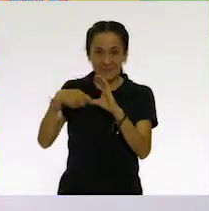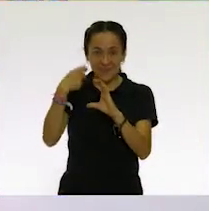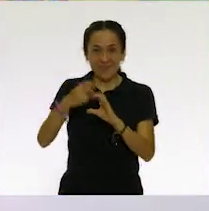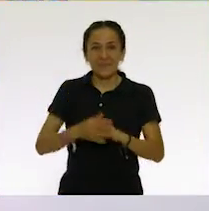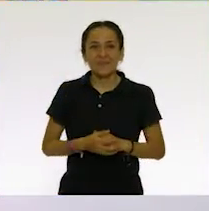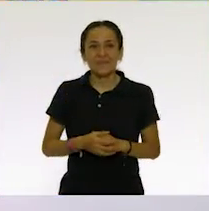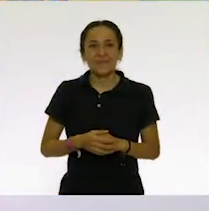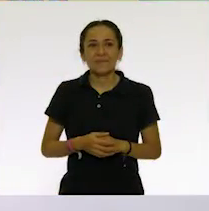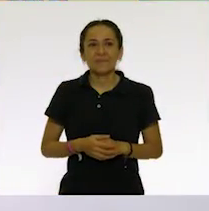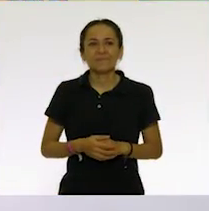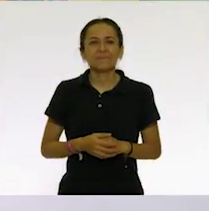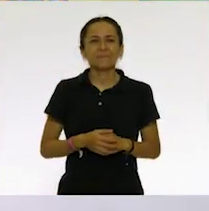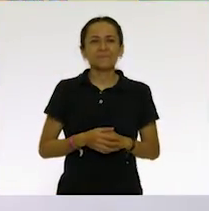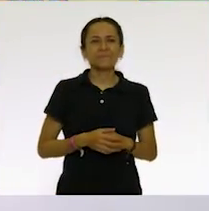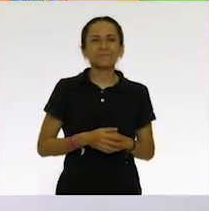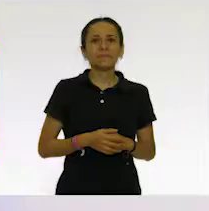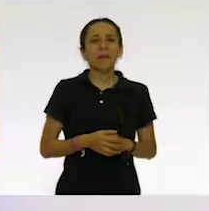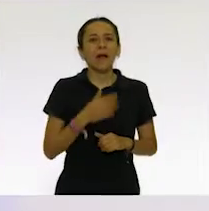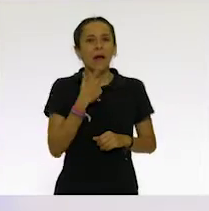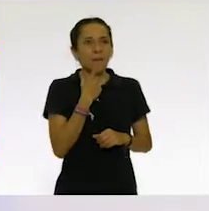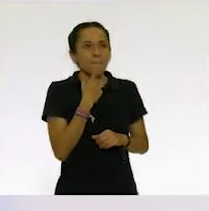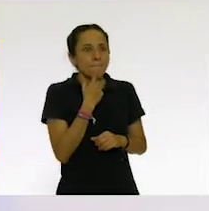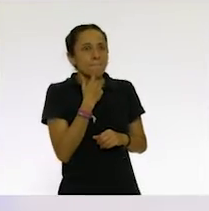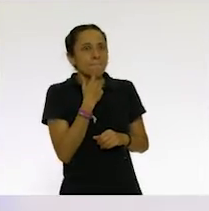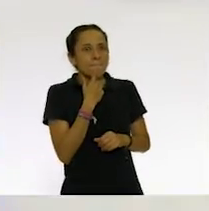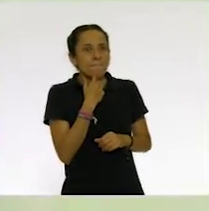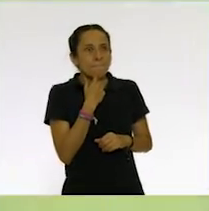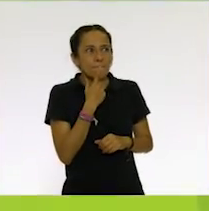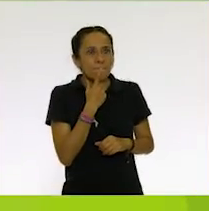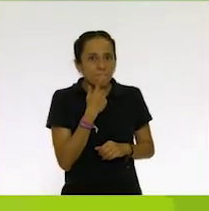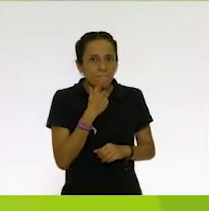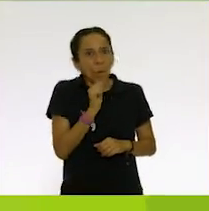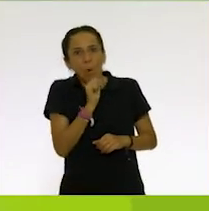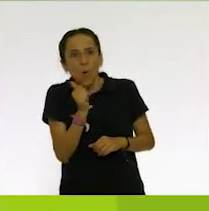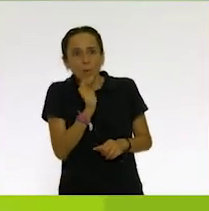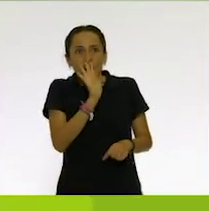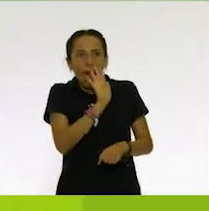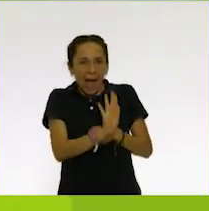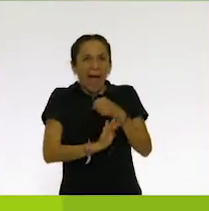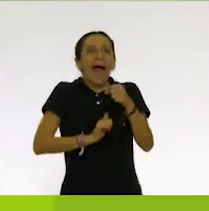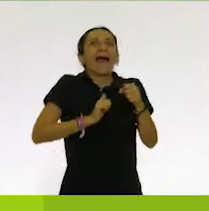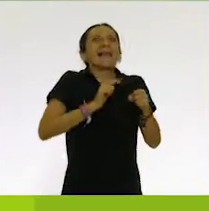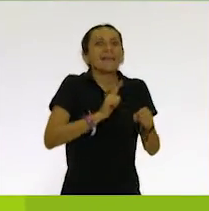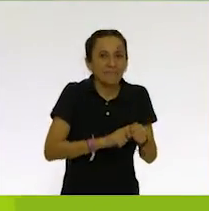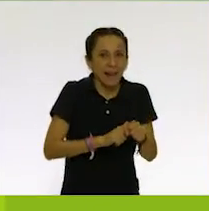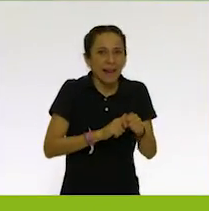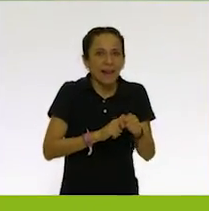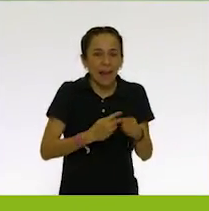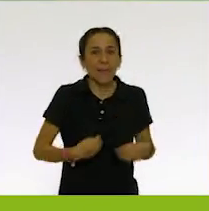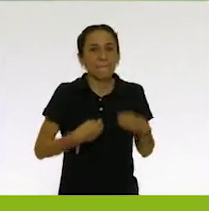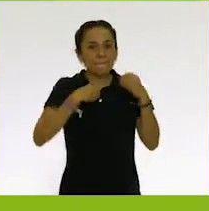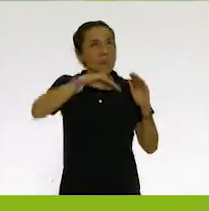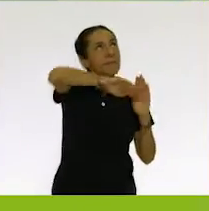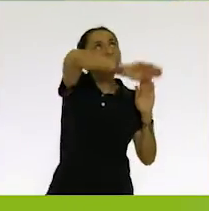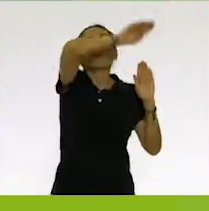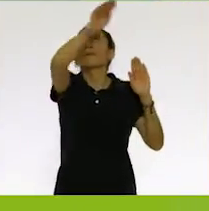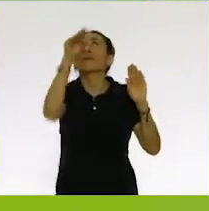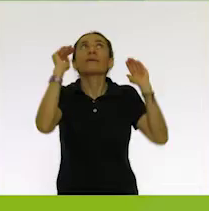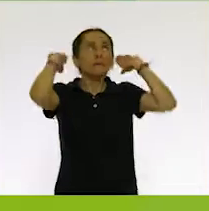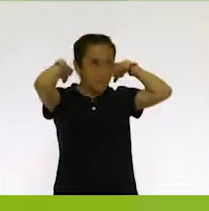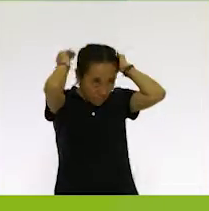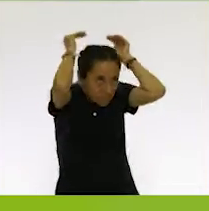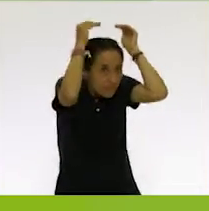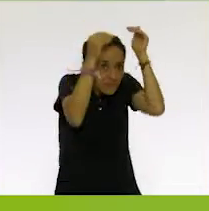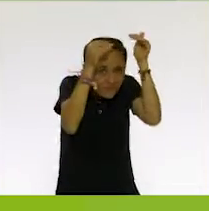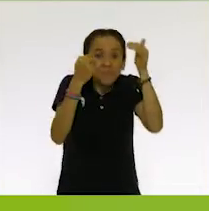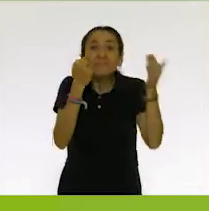Ahora podemos conocer otro animal que viva en cuevas. Muy bien. Veamos la siguiente sección de esta imagen.